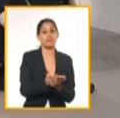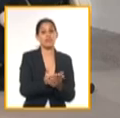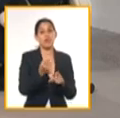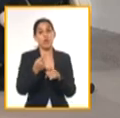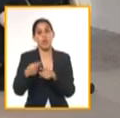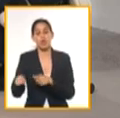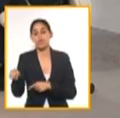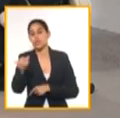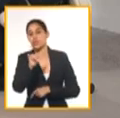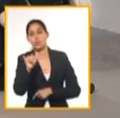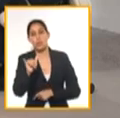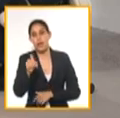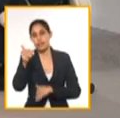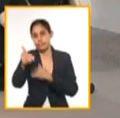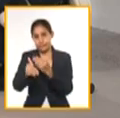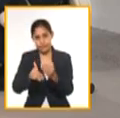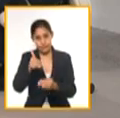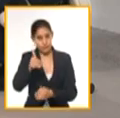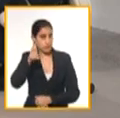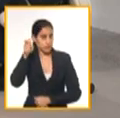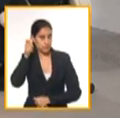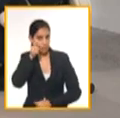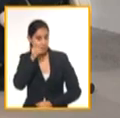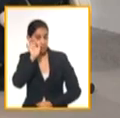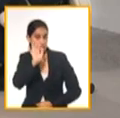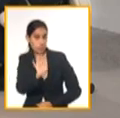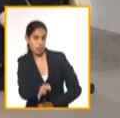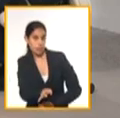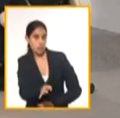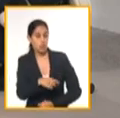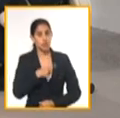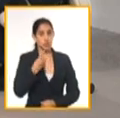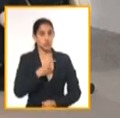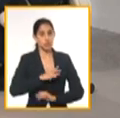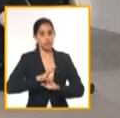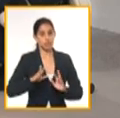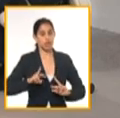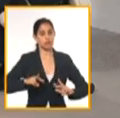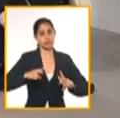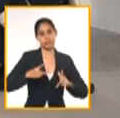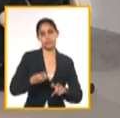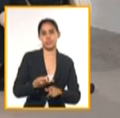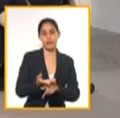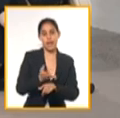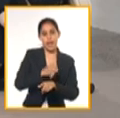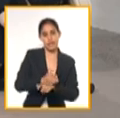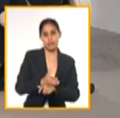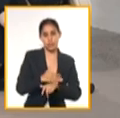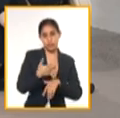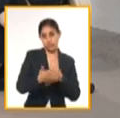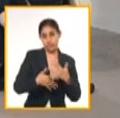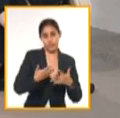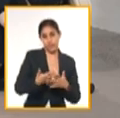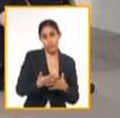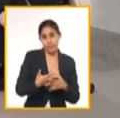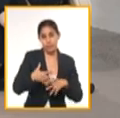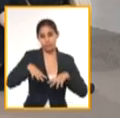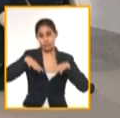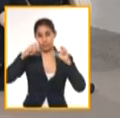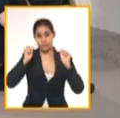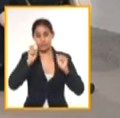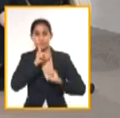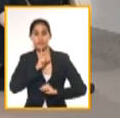que se sigue haciendo en ese sentido. Nosotros ya habíamos concebido, antes de que ocurriera pues este apagón del